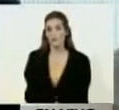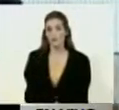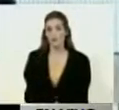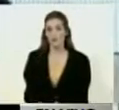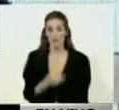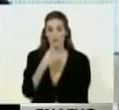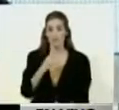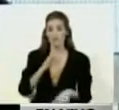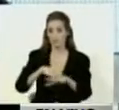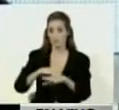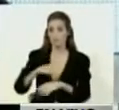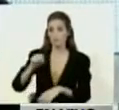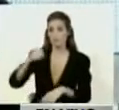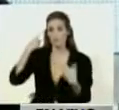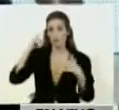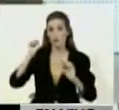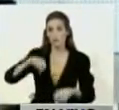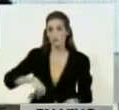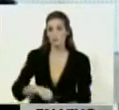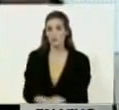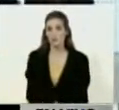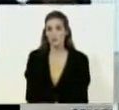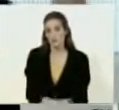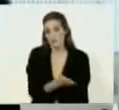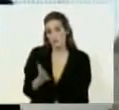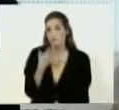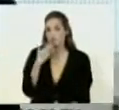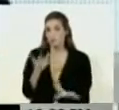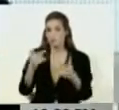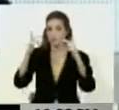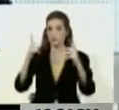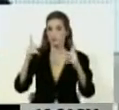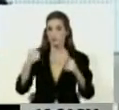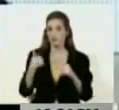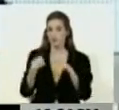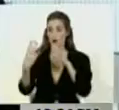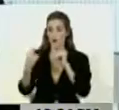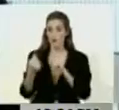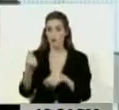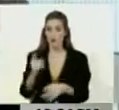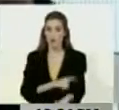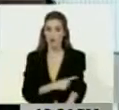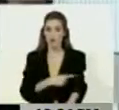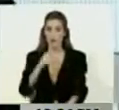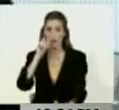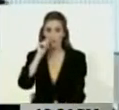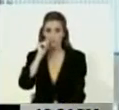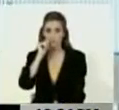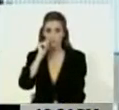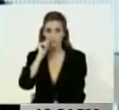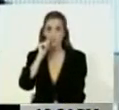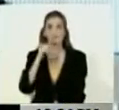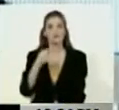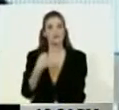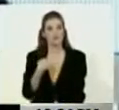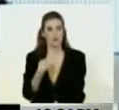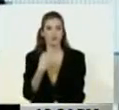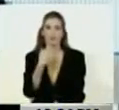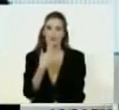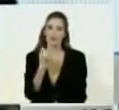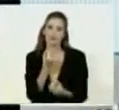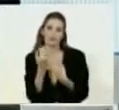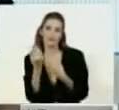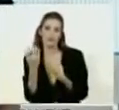los compañeros, sí, yo creo que sí. Si ustedes me autorizan, yo hablo con él. Aunque ya yo le había